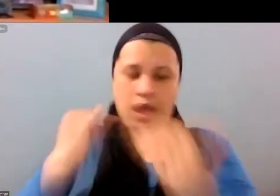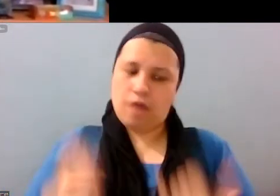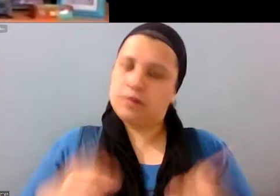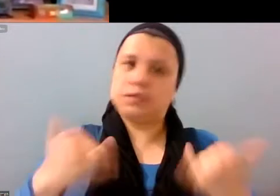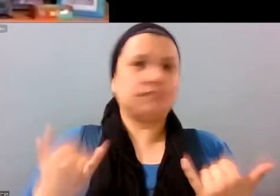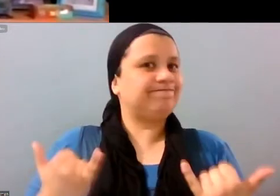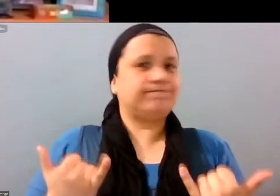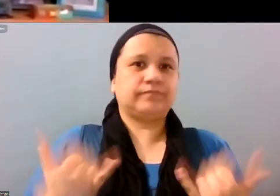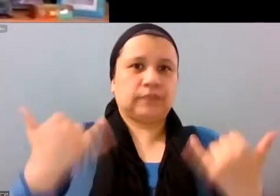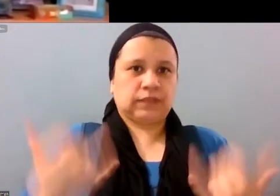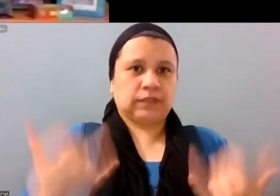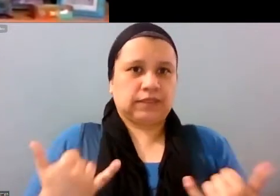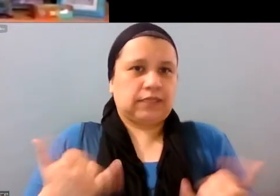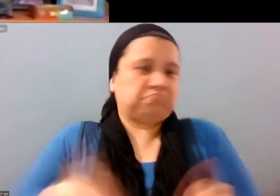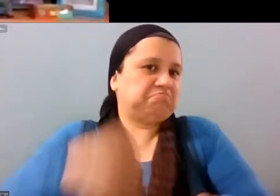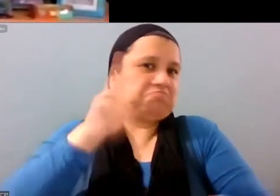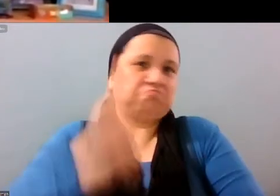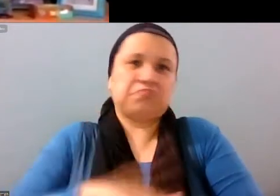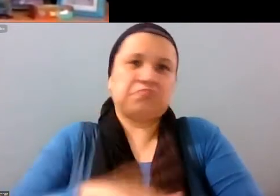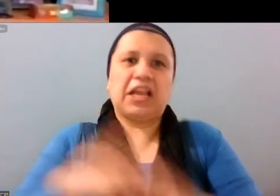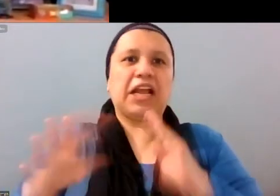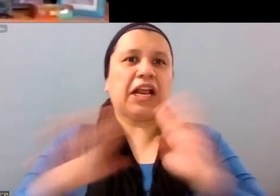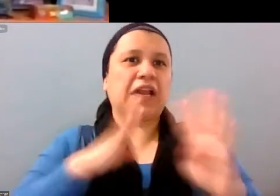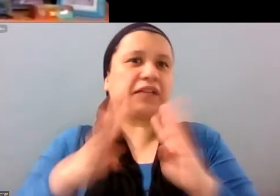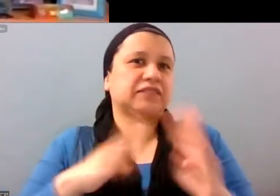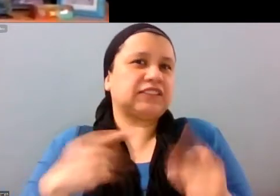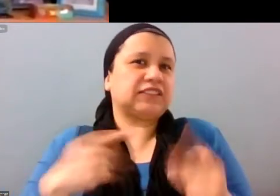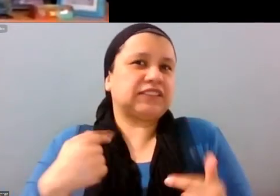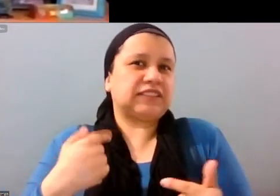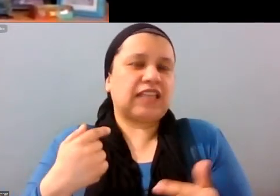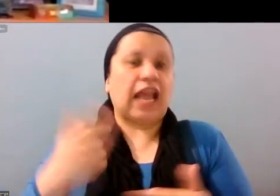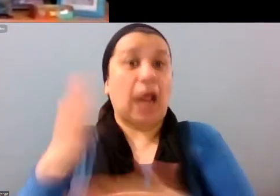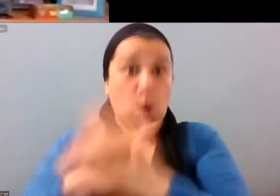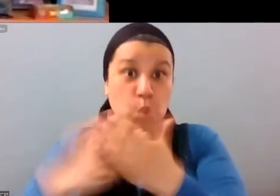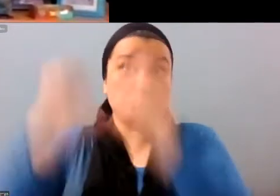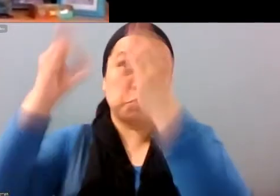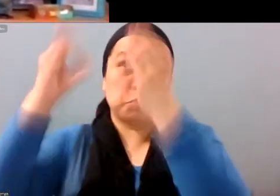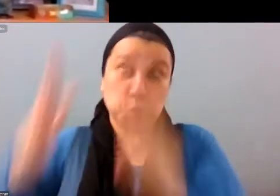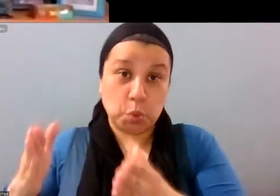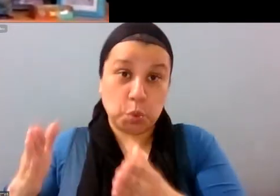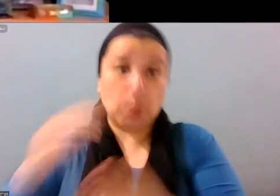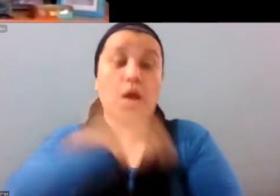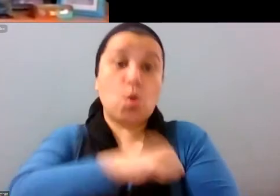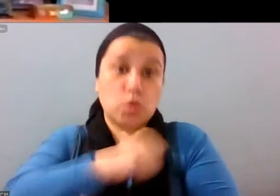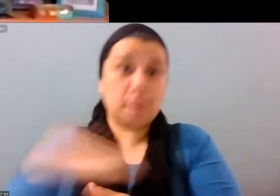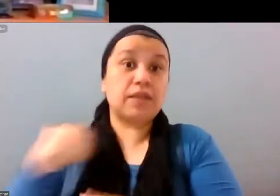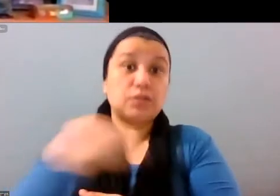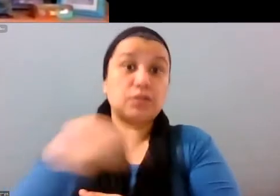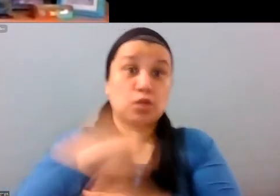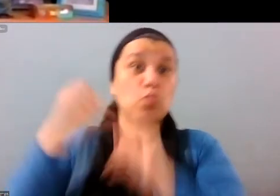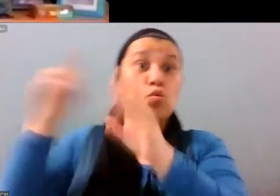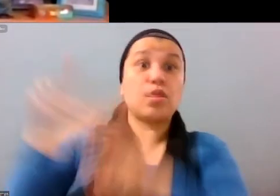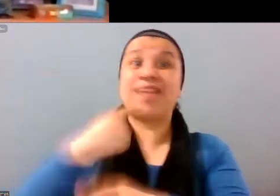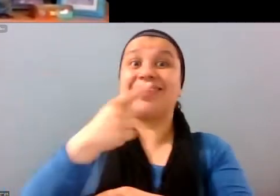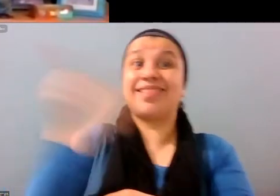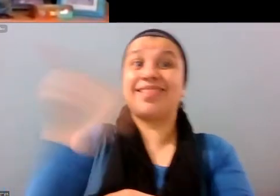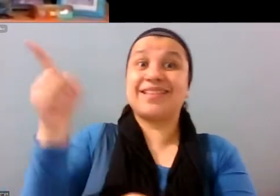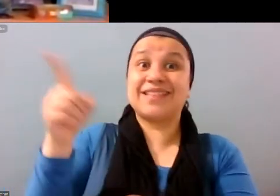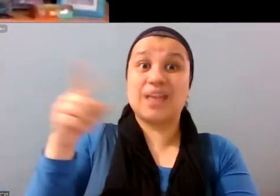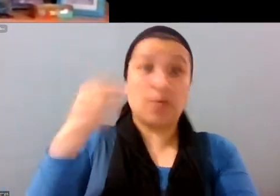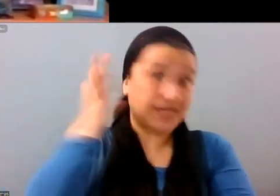discurso de algunos de los docentes e inclusive autoridades del Ministerio de Educación Pública que como es el caso de doña Giselle que en algunas